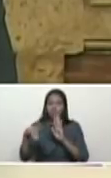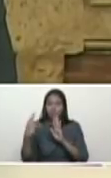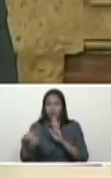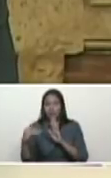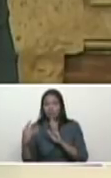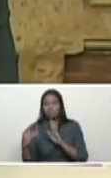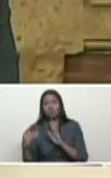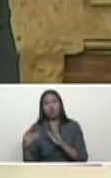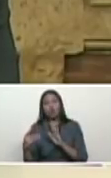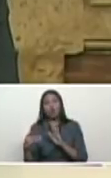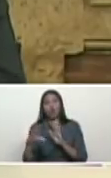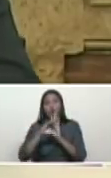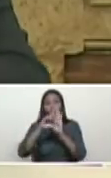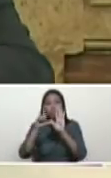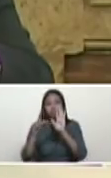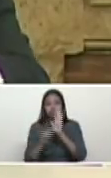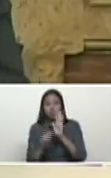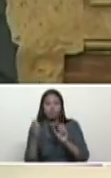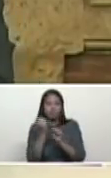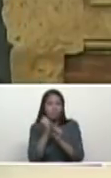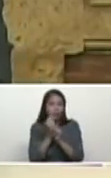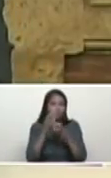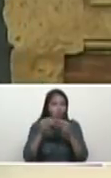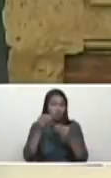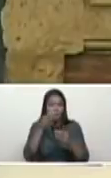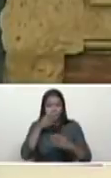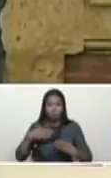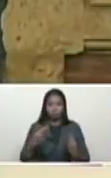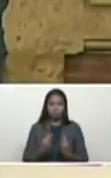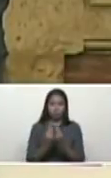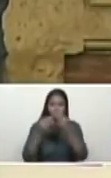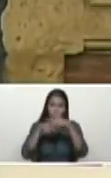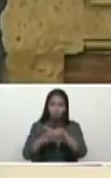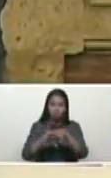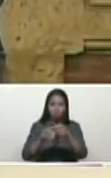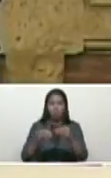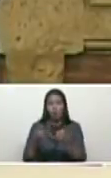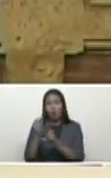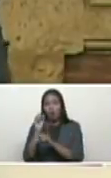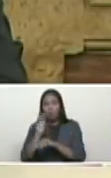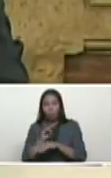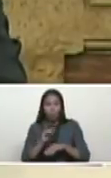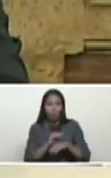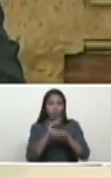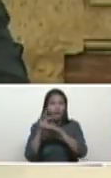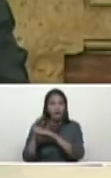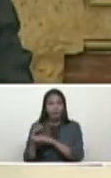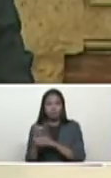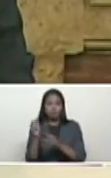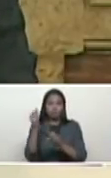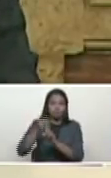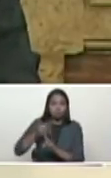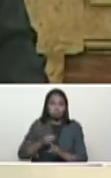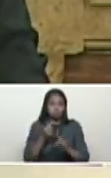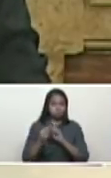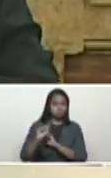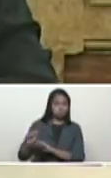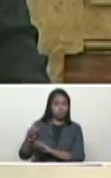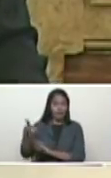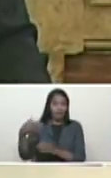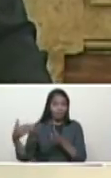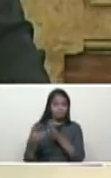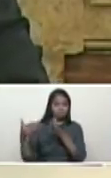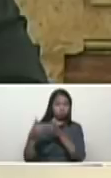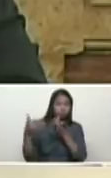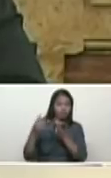trabajando junto al pueblo protegiendo el estado combatiendo el golpismo y el imperialismo excelente